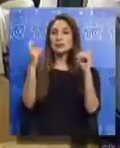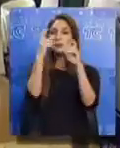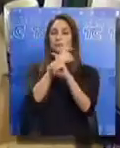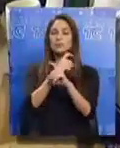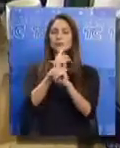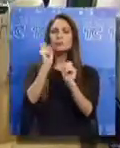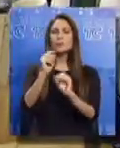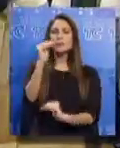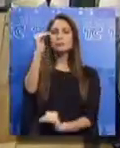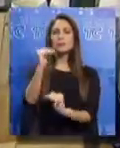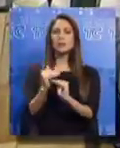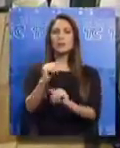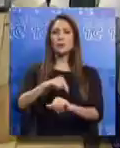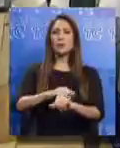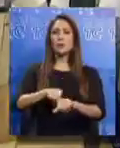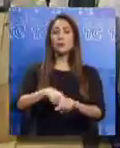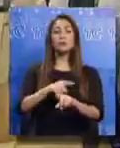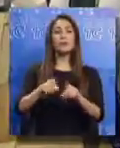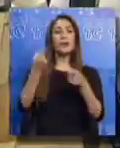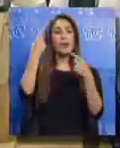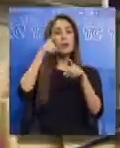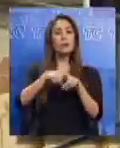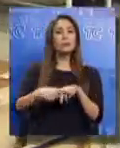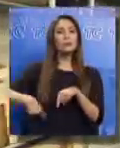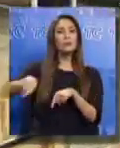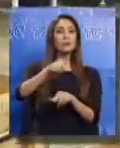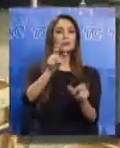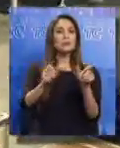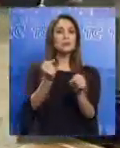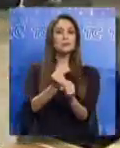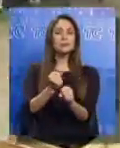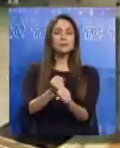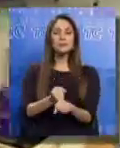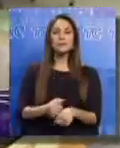siempre y cuando exista un acuerdo con los empleados. Cristian Hidalgo, TC Televisión.